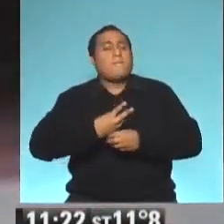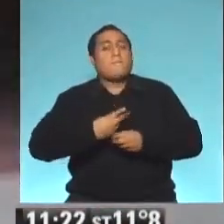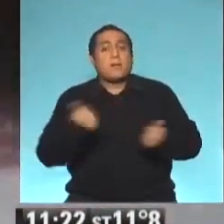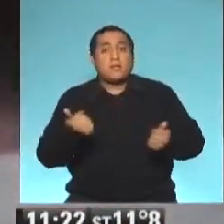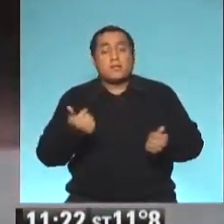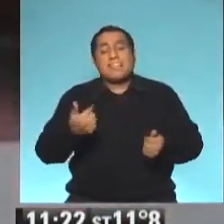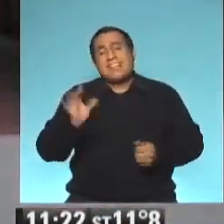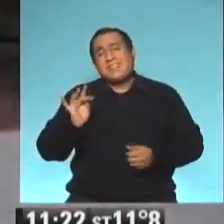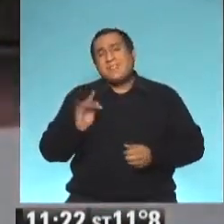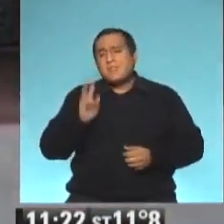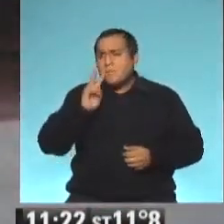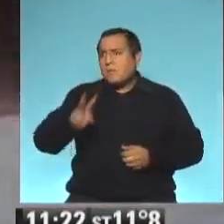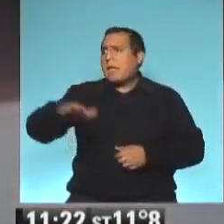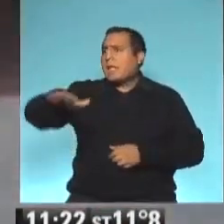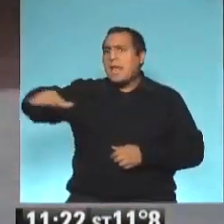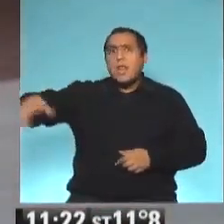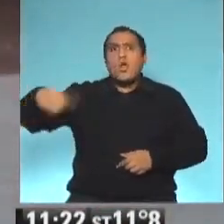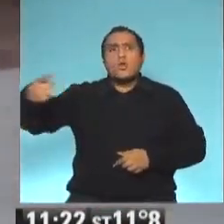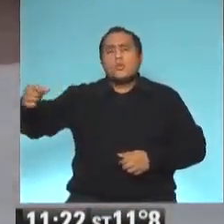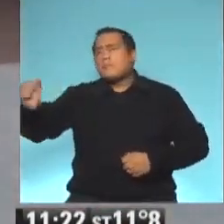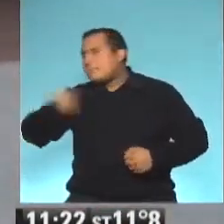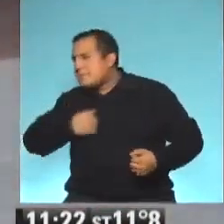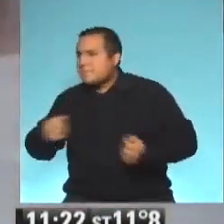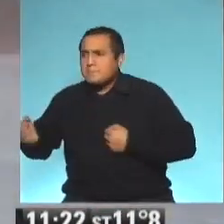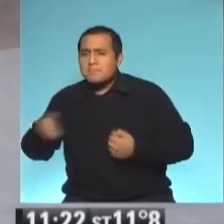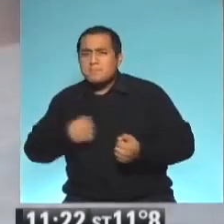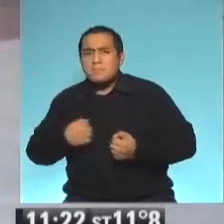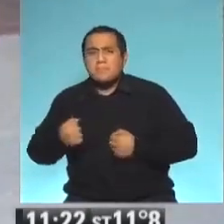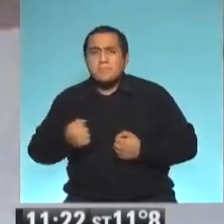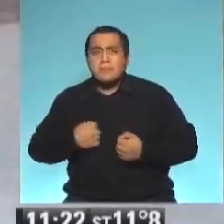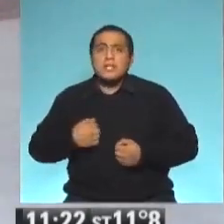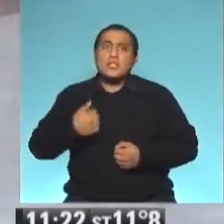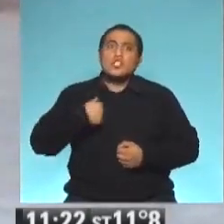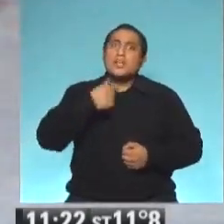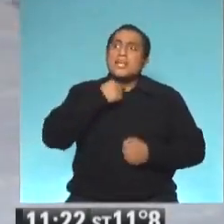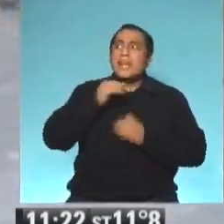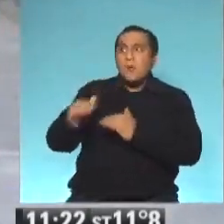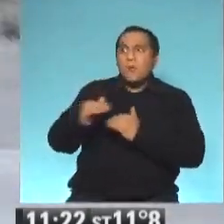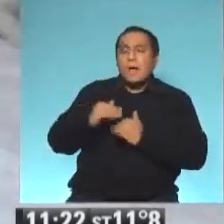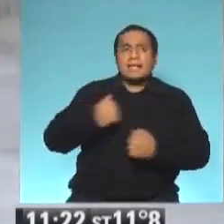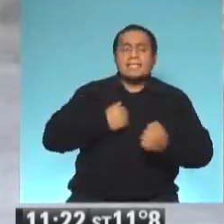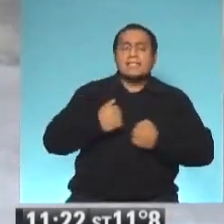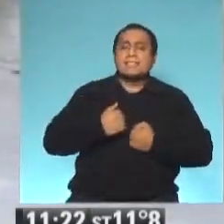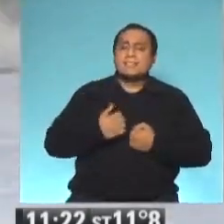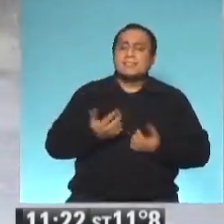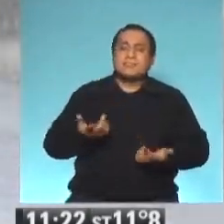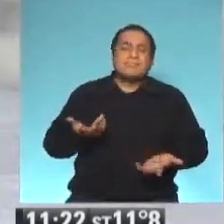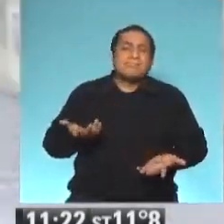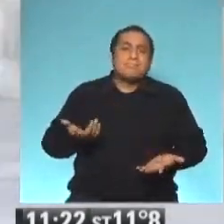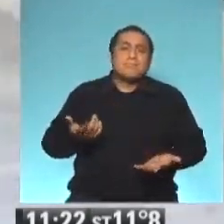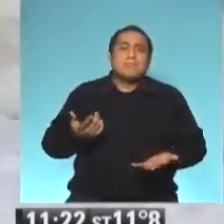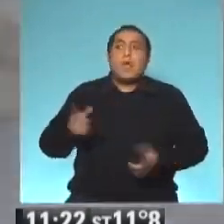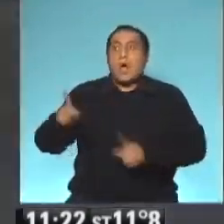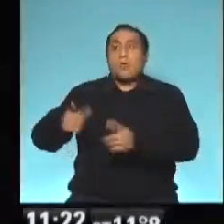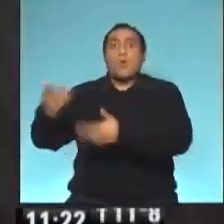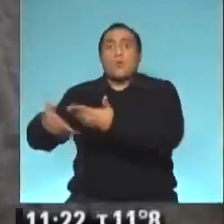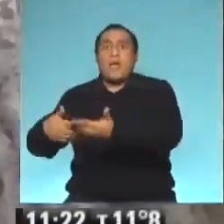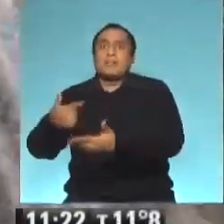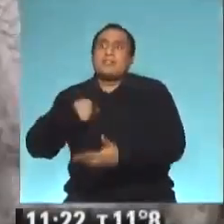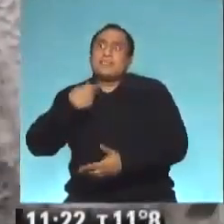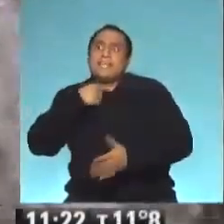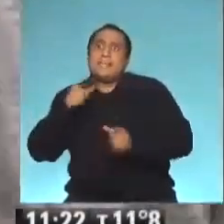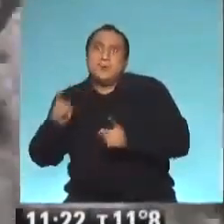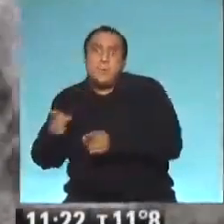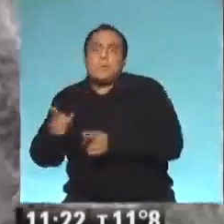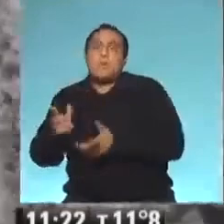chicos cómo corren, cómo quisiera poder en la primaria, en la secundaria, poder jugar con algunos amigos. Luego de ahí